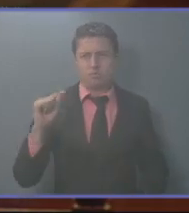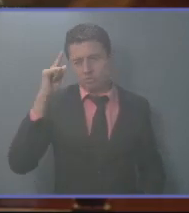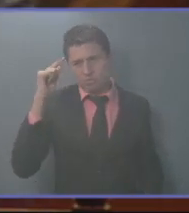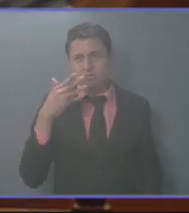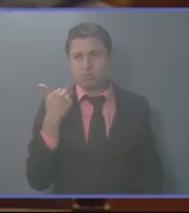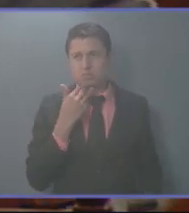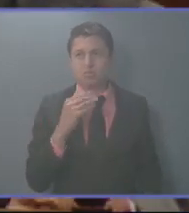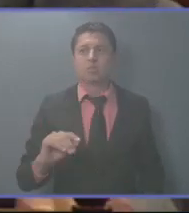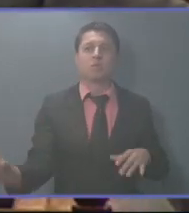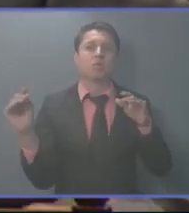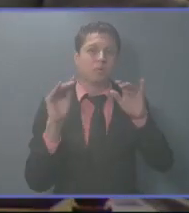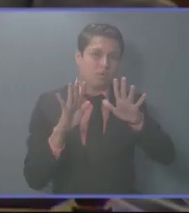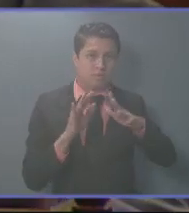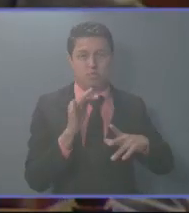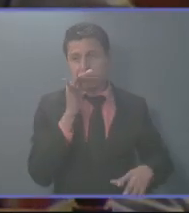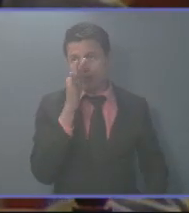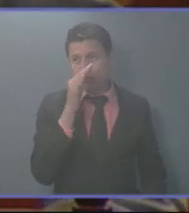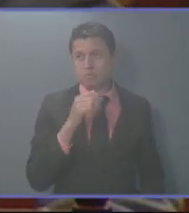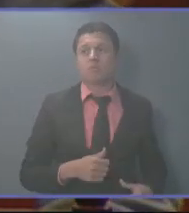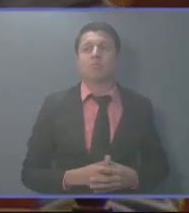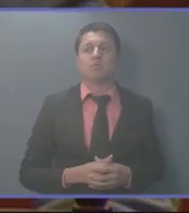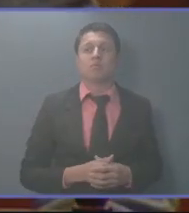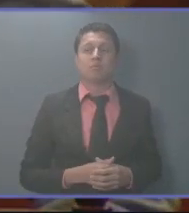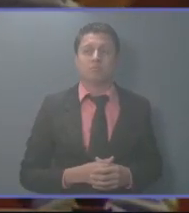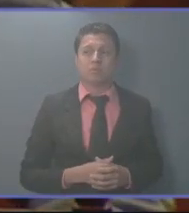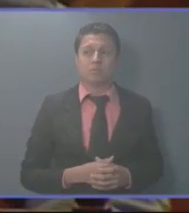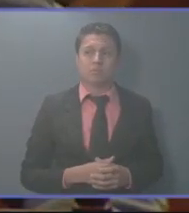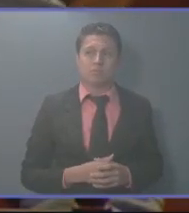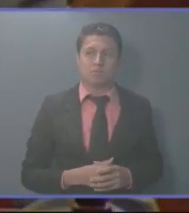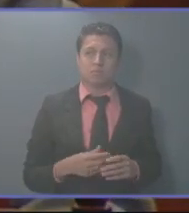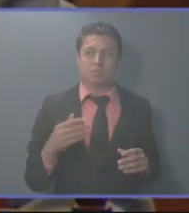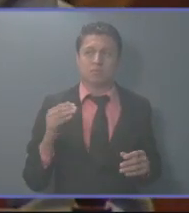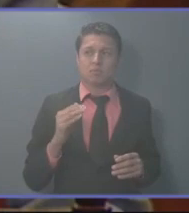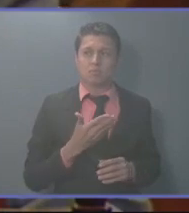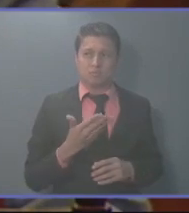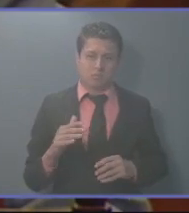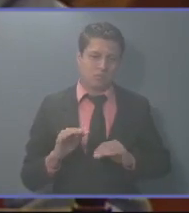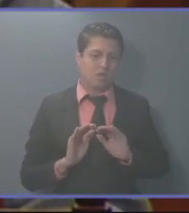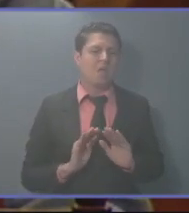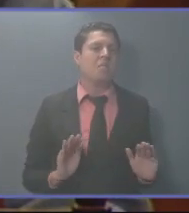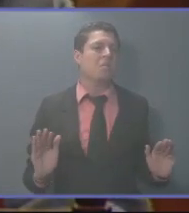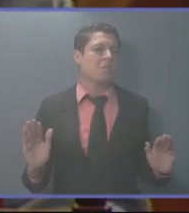el 9 de febrero es un acto de niños traviesos.